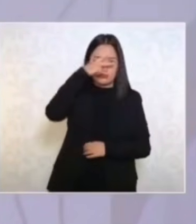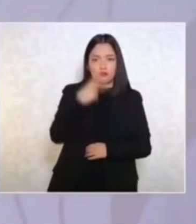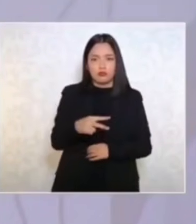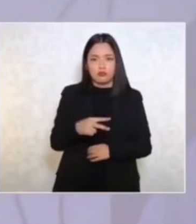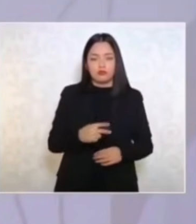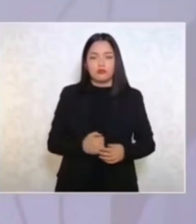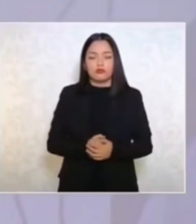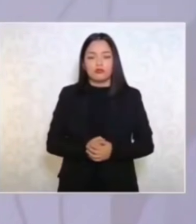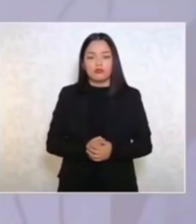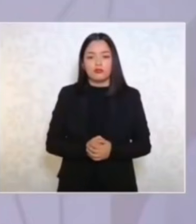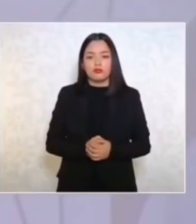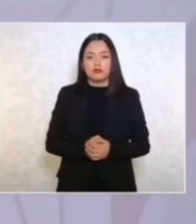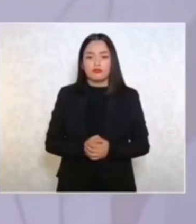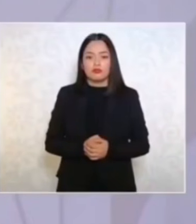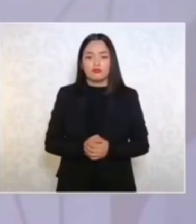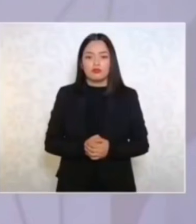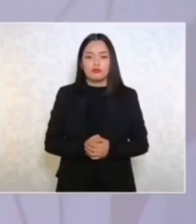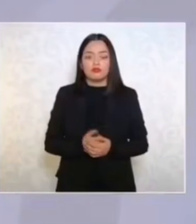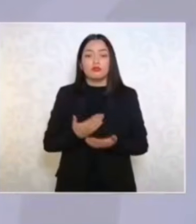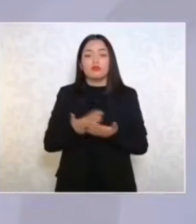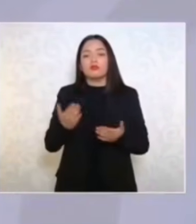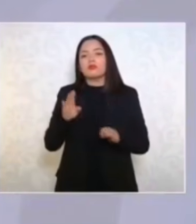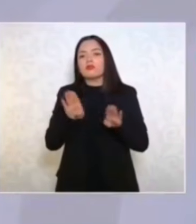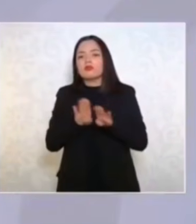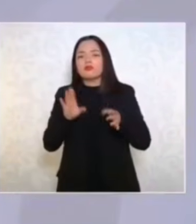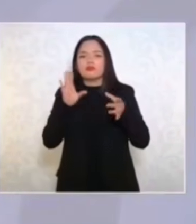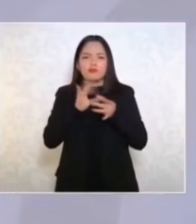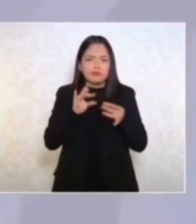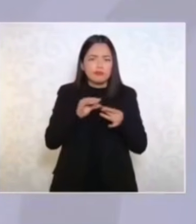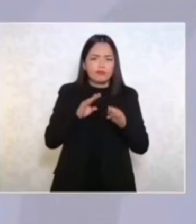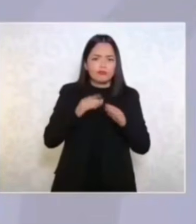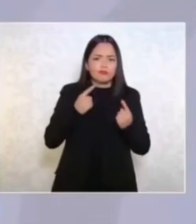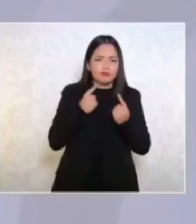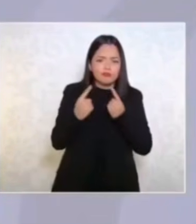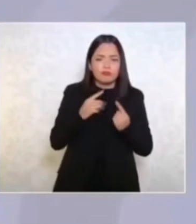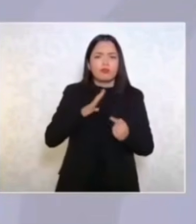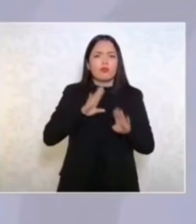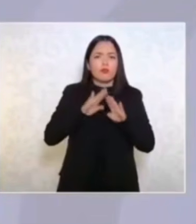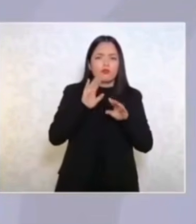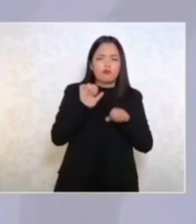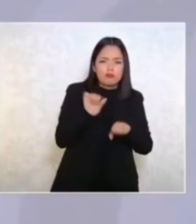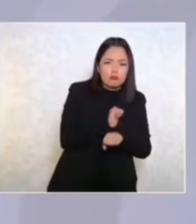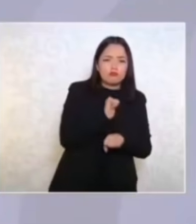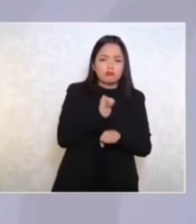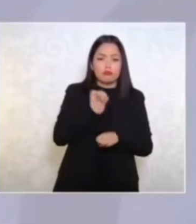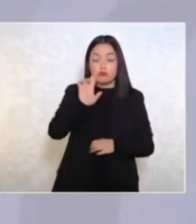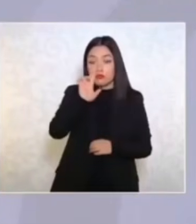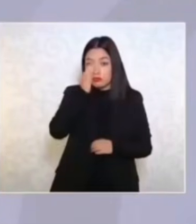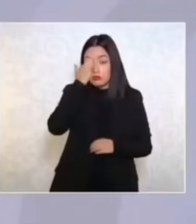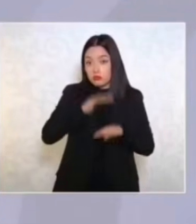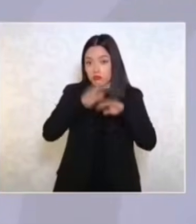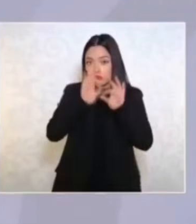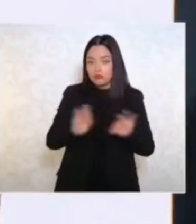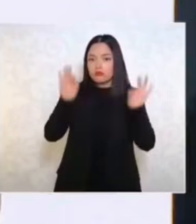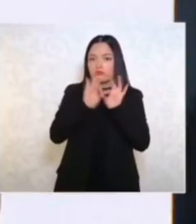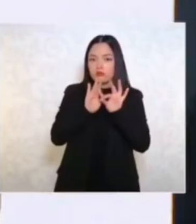decir, aun cuando tenemos aranceles en acero, aluminio y vehículos, recuerden que hay una parte muy